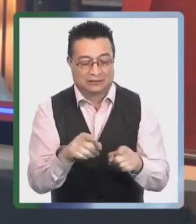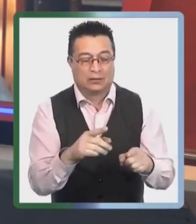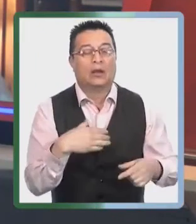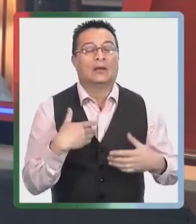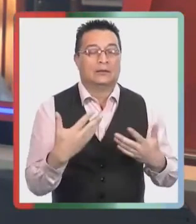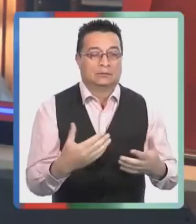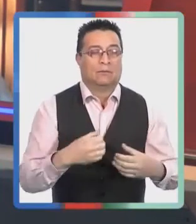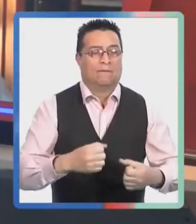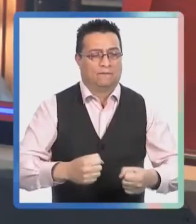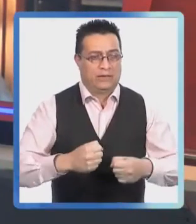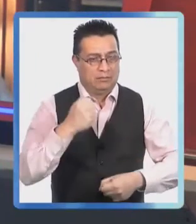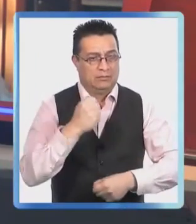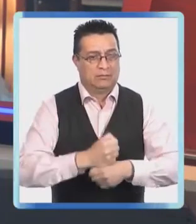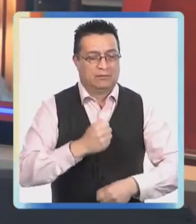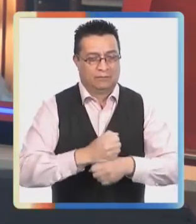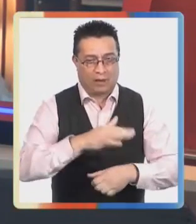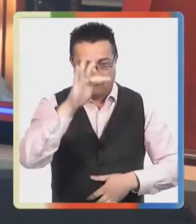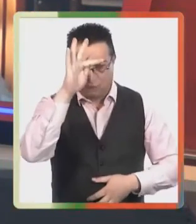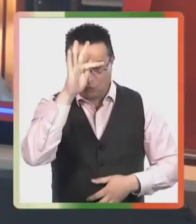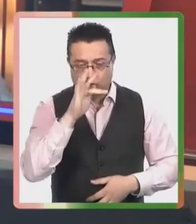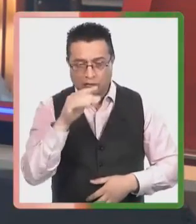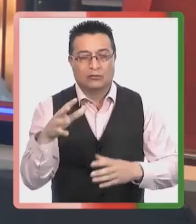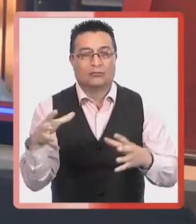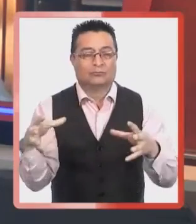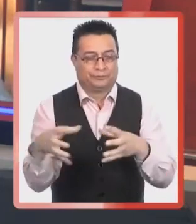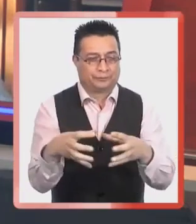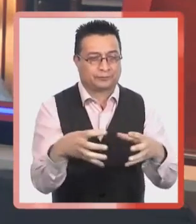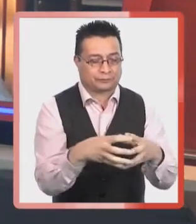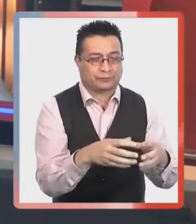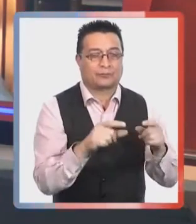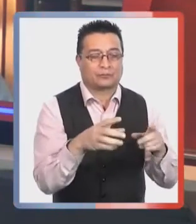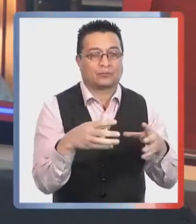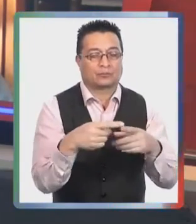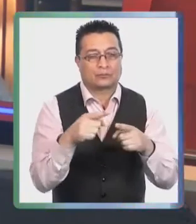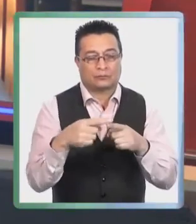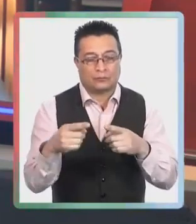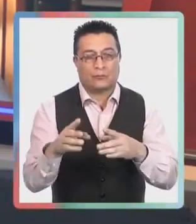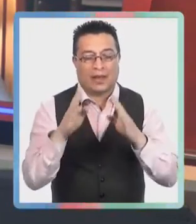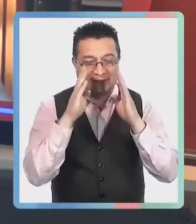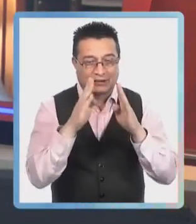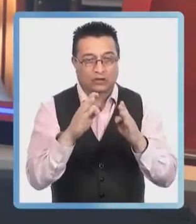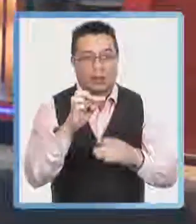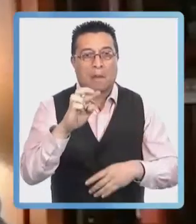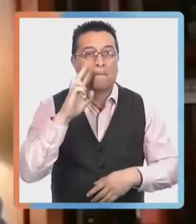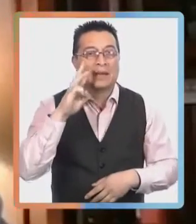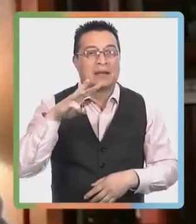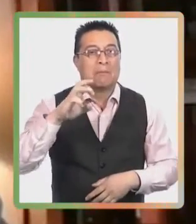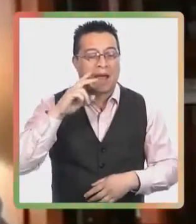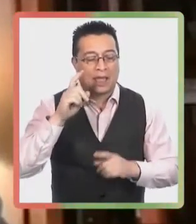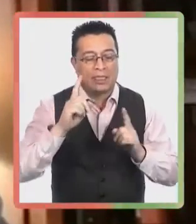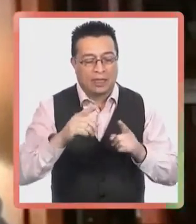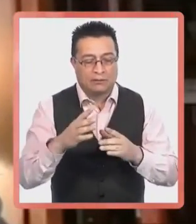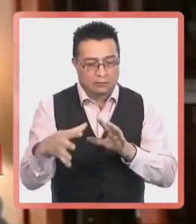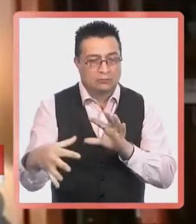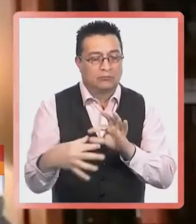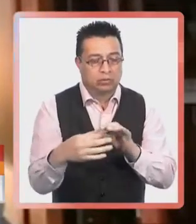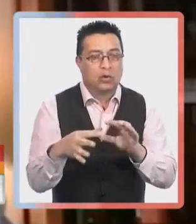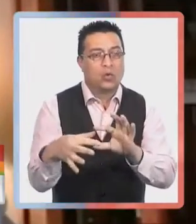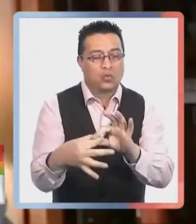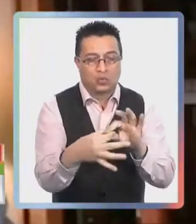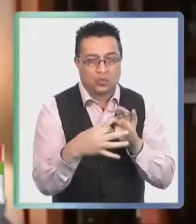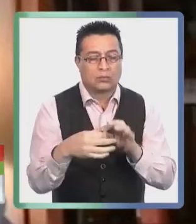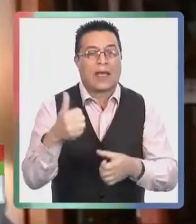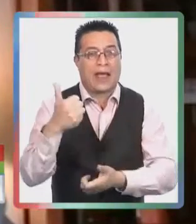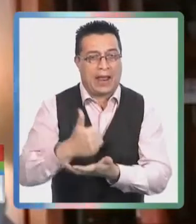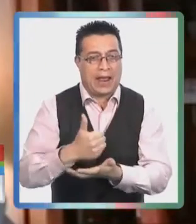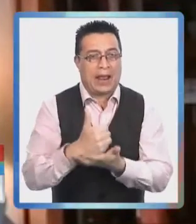trabajar firmemente con los funcionarios de atención primaria, con las agrupaciones o con los gremios de la atención primaria, hay que escucharlos. Hay que